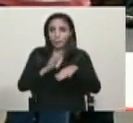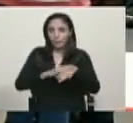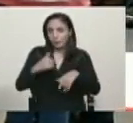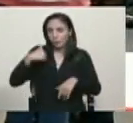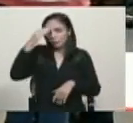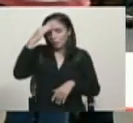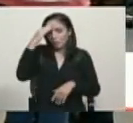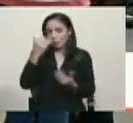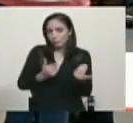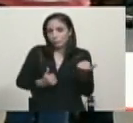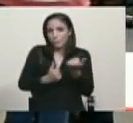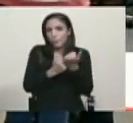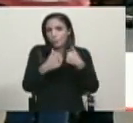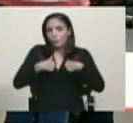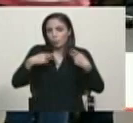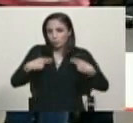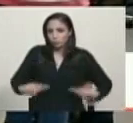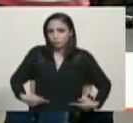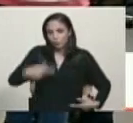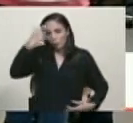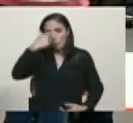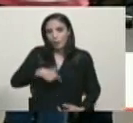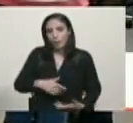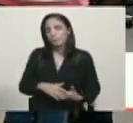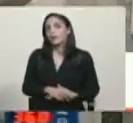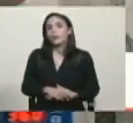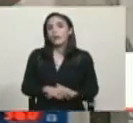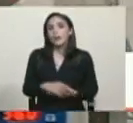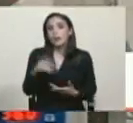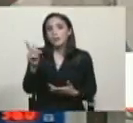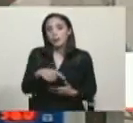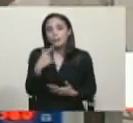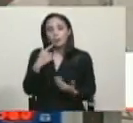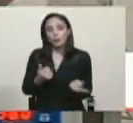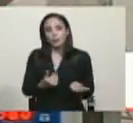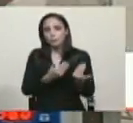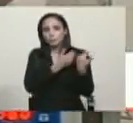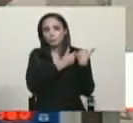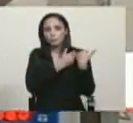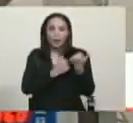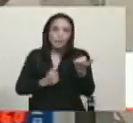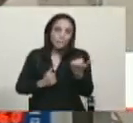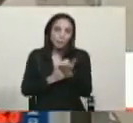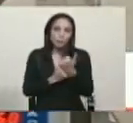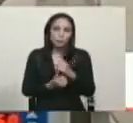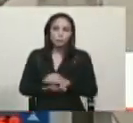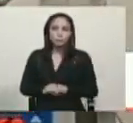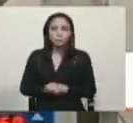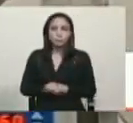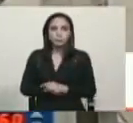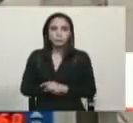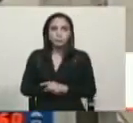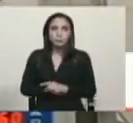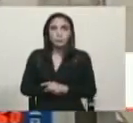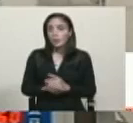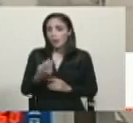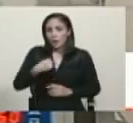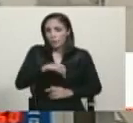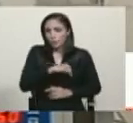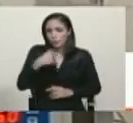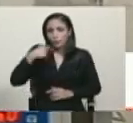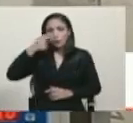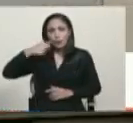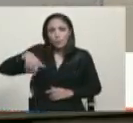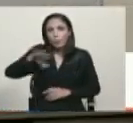y contamos con el talento humano. Además, reiterarle nuestro compromiso, reiterar que nosotros somos un pueblo de